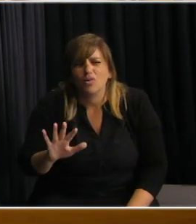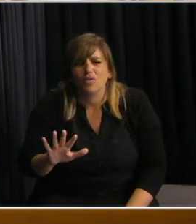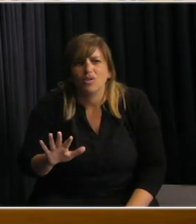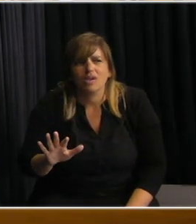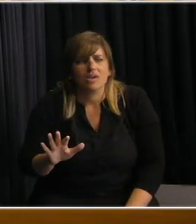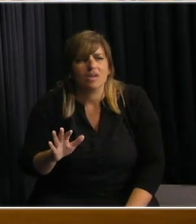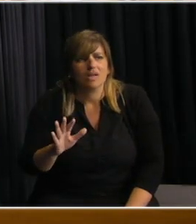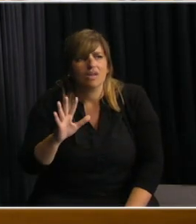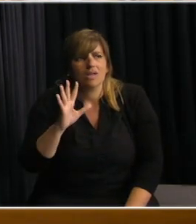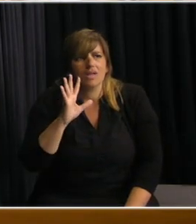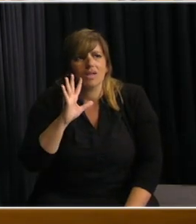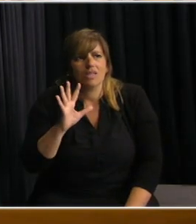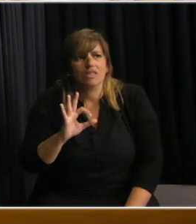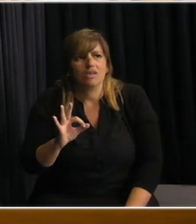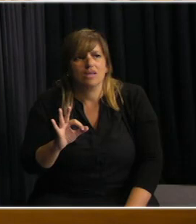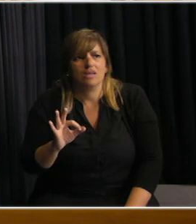Perdón. Sí.